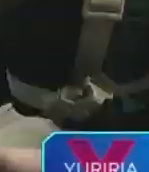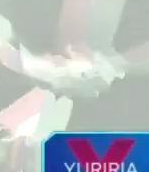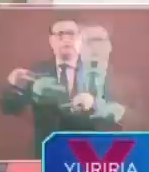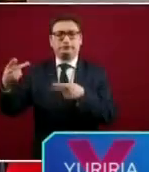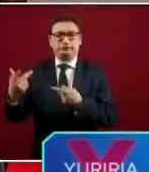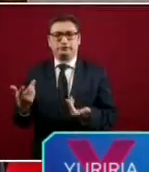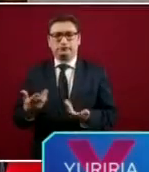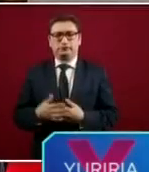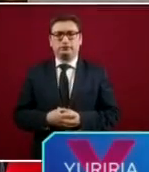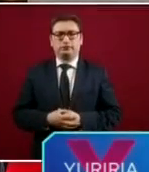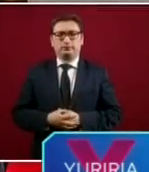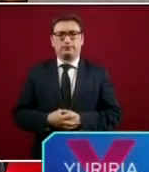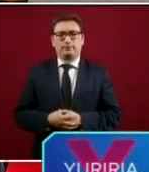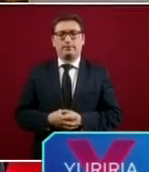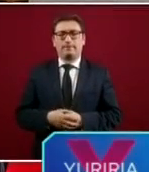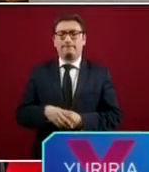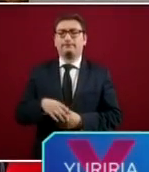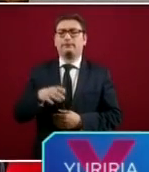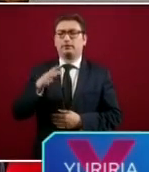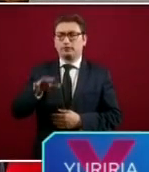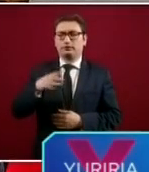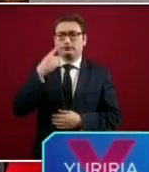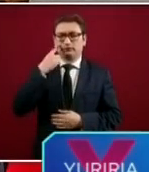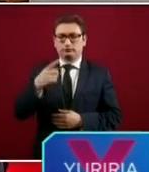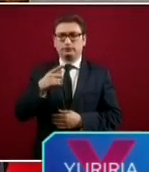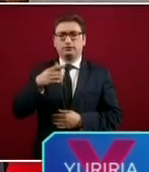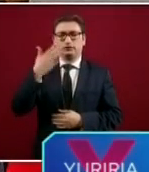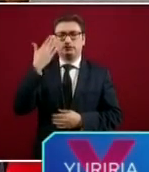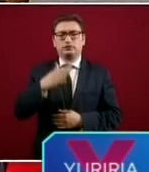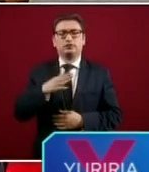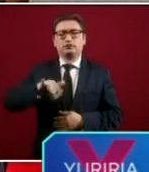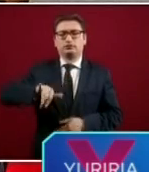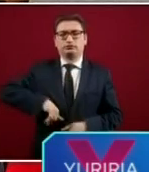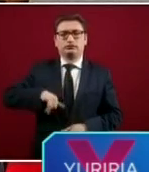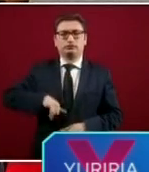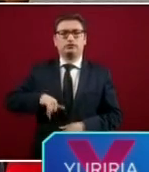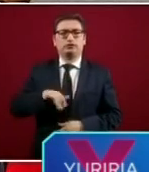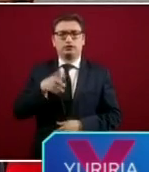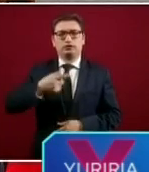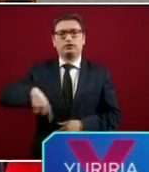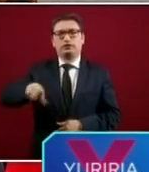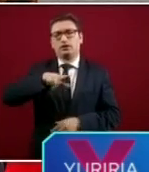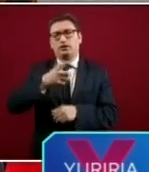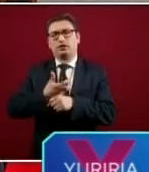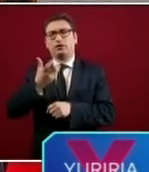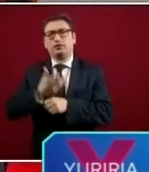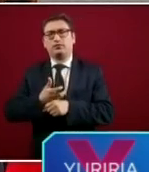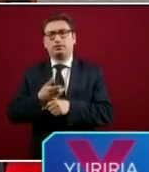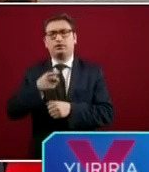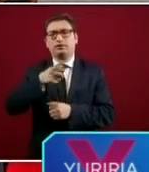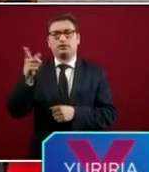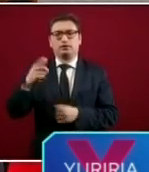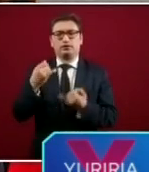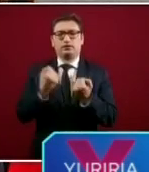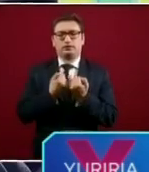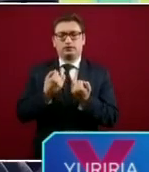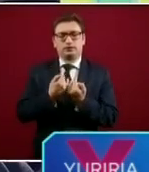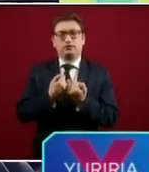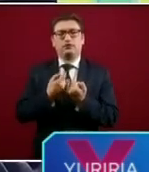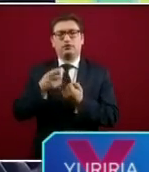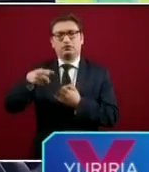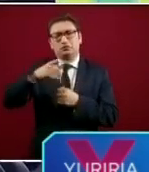extradición. Una de las razones precisamente del interés norteamericano y del